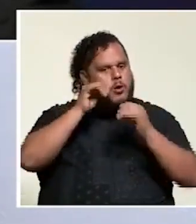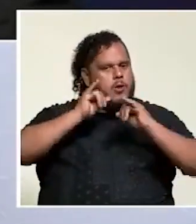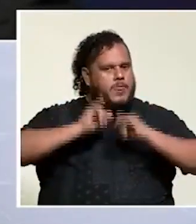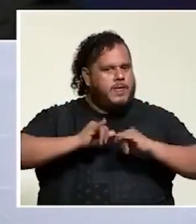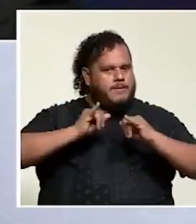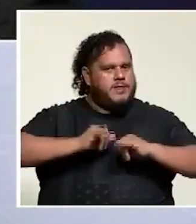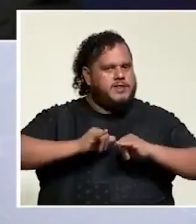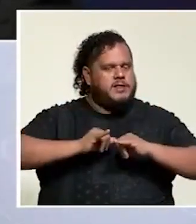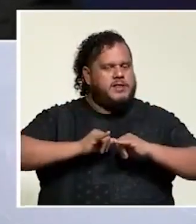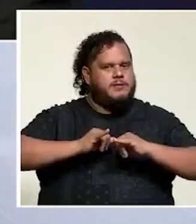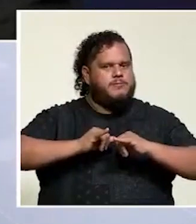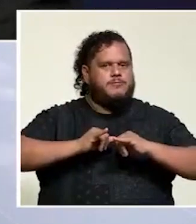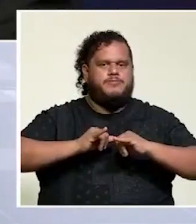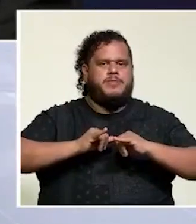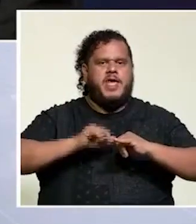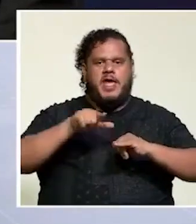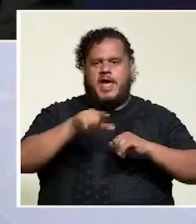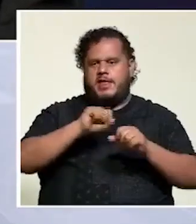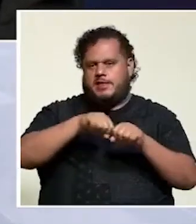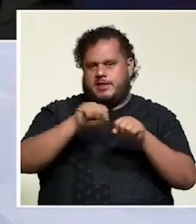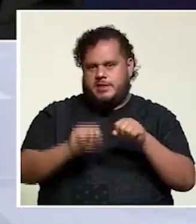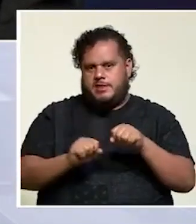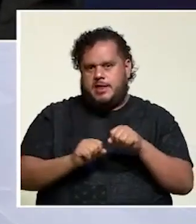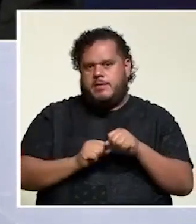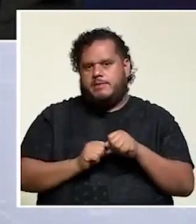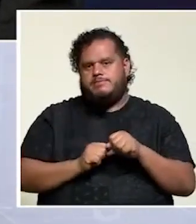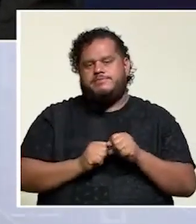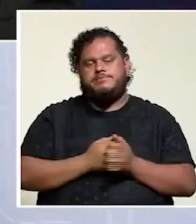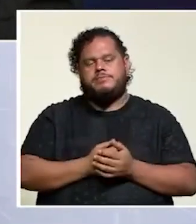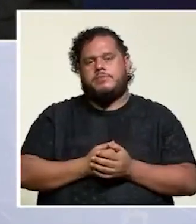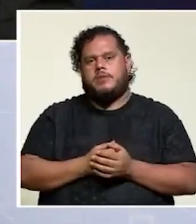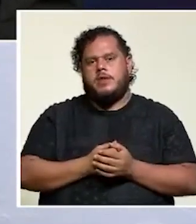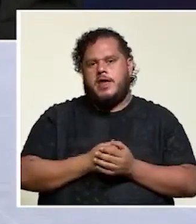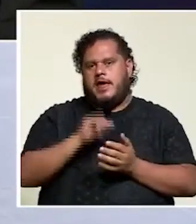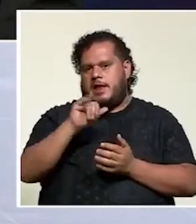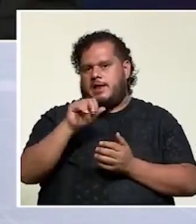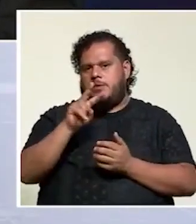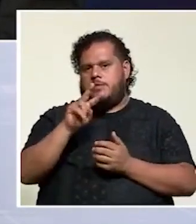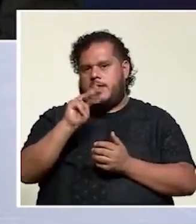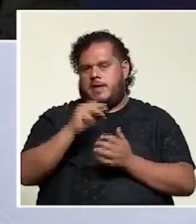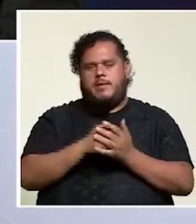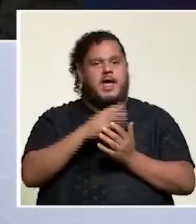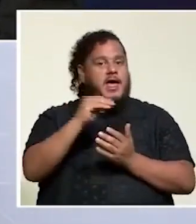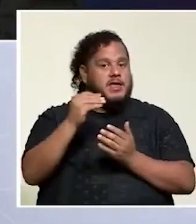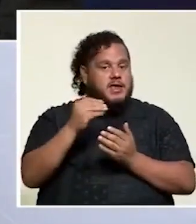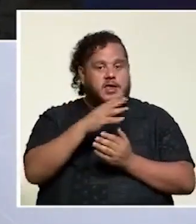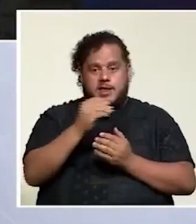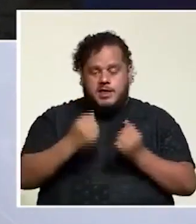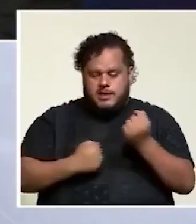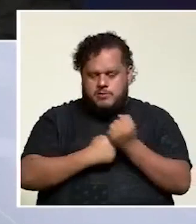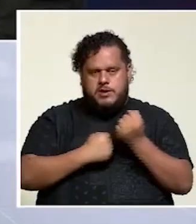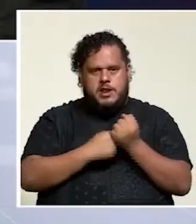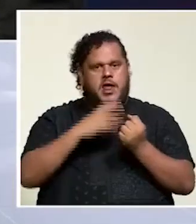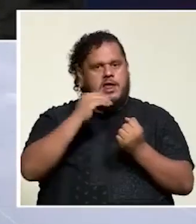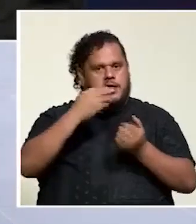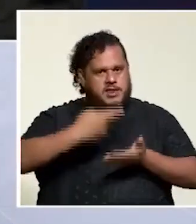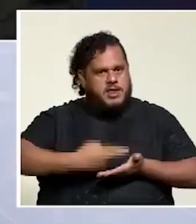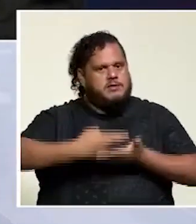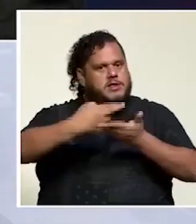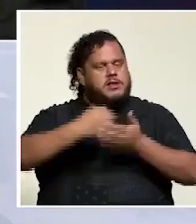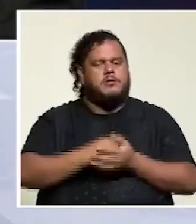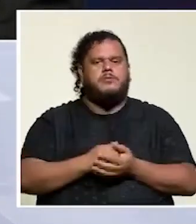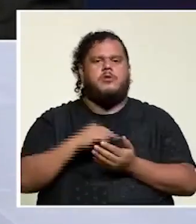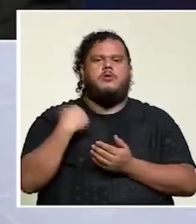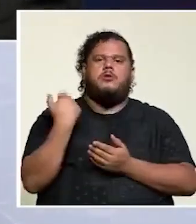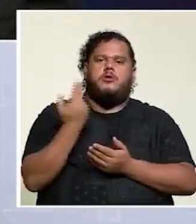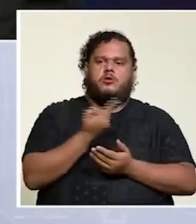mantener este sistema, el IBM, y de fortalecerlo y de rescatarlo.